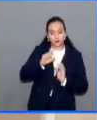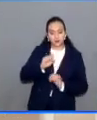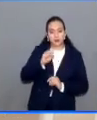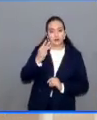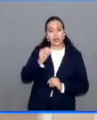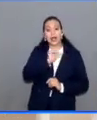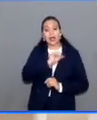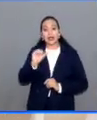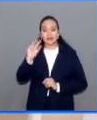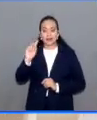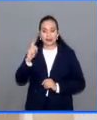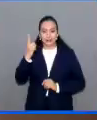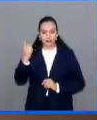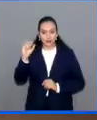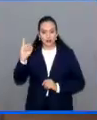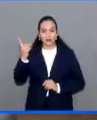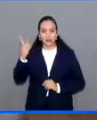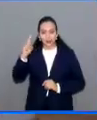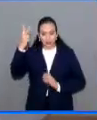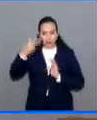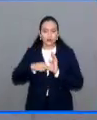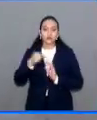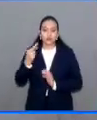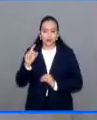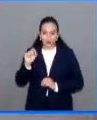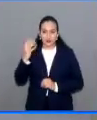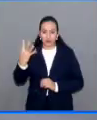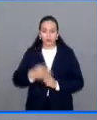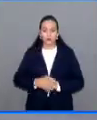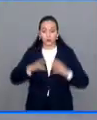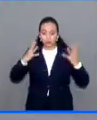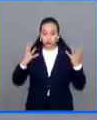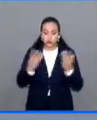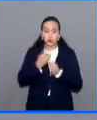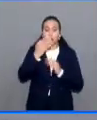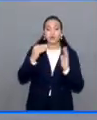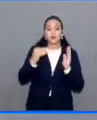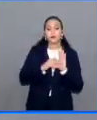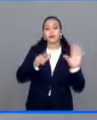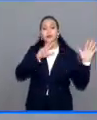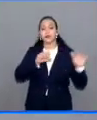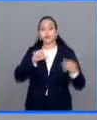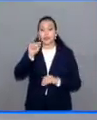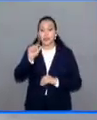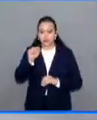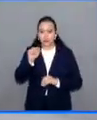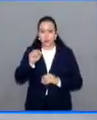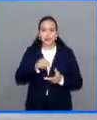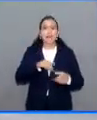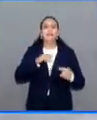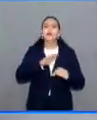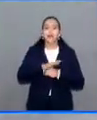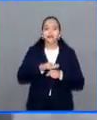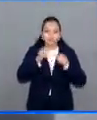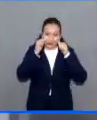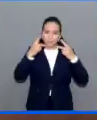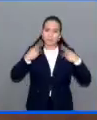de diciembre de 2024, un total de 4.870 fueron en atención a personas con